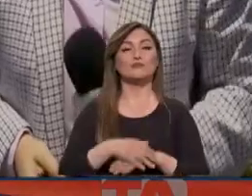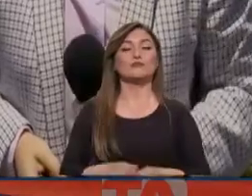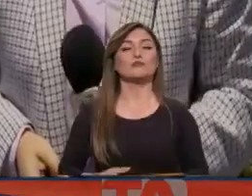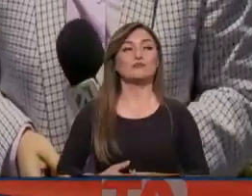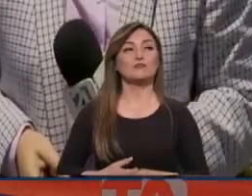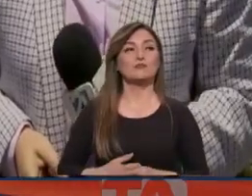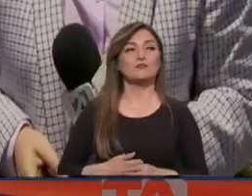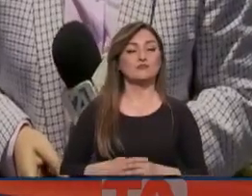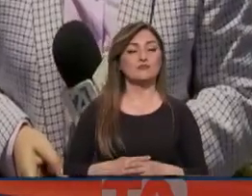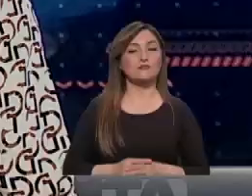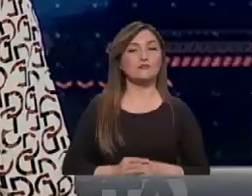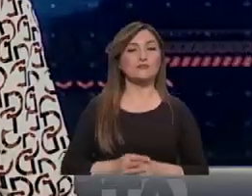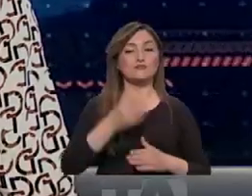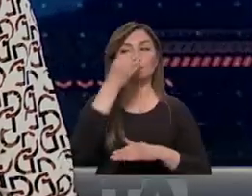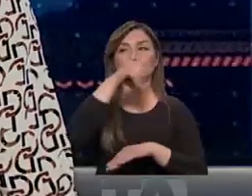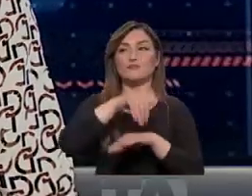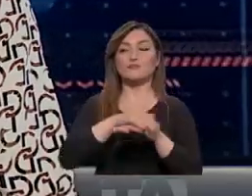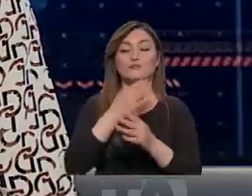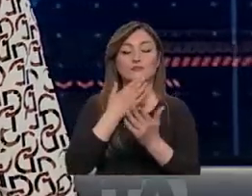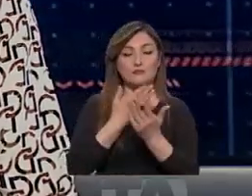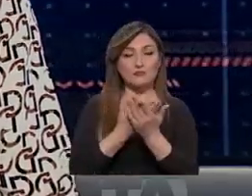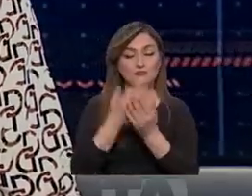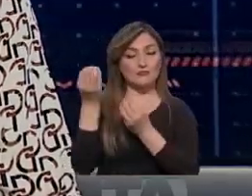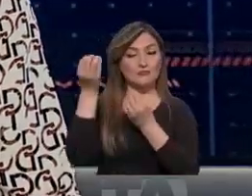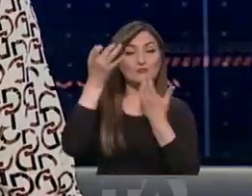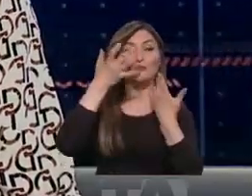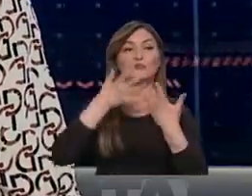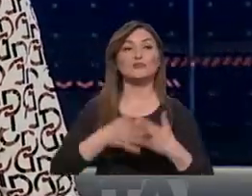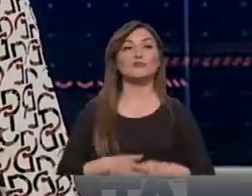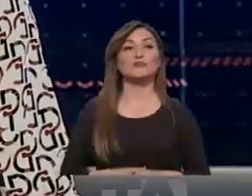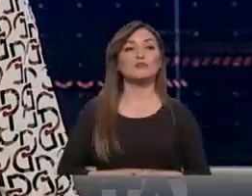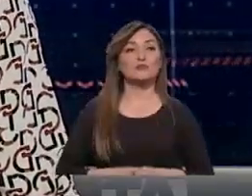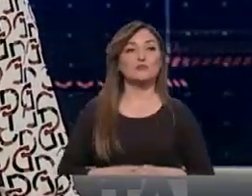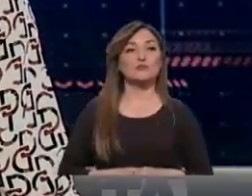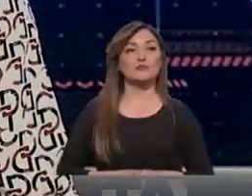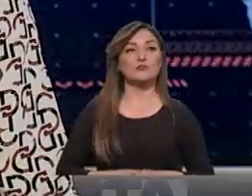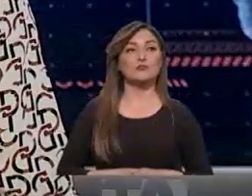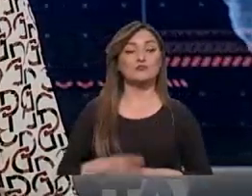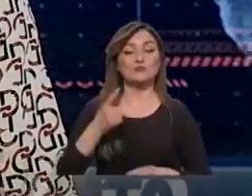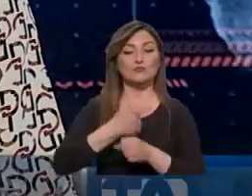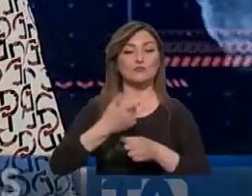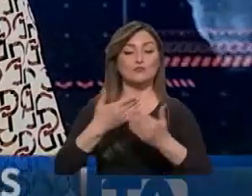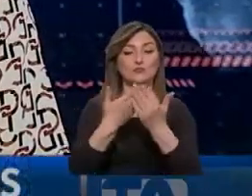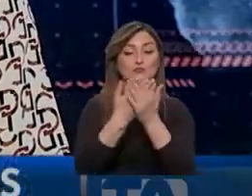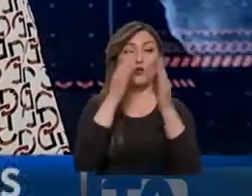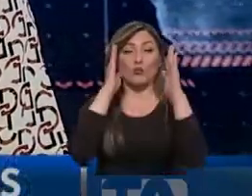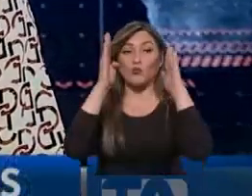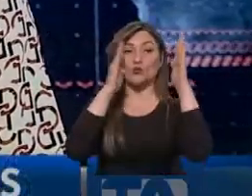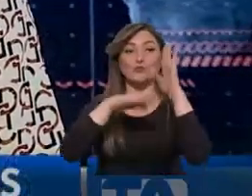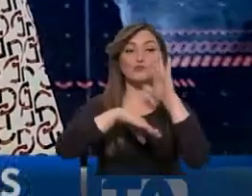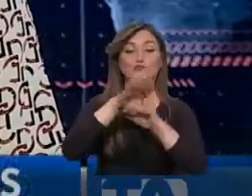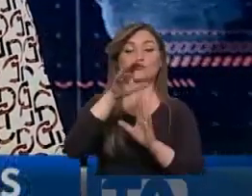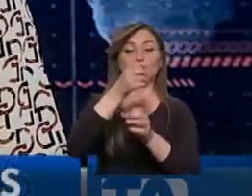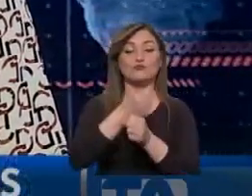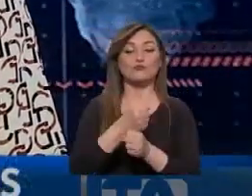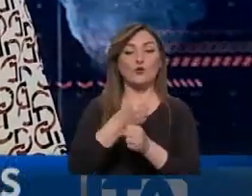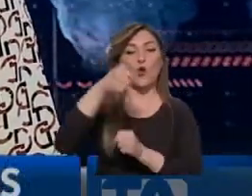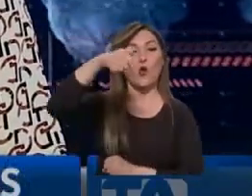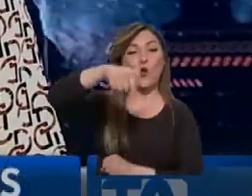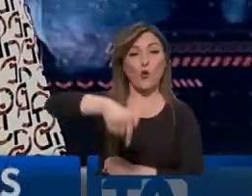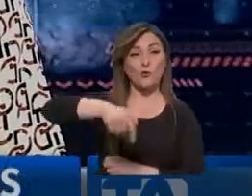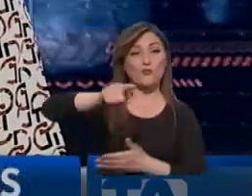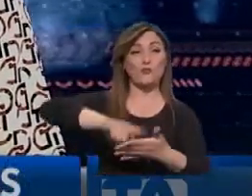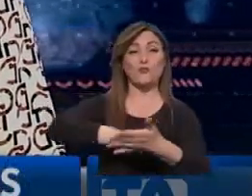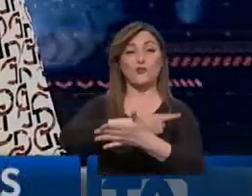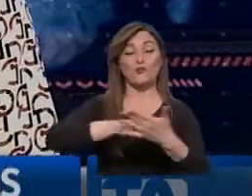tardes. Buenas tardes, Luisa María. Muchísimas gracias por la información. Y la nueva ordenanza Baba Hoyo Más Seguridad restringe desde hoy que 2